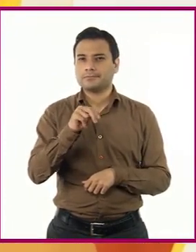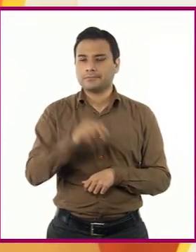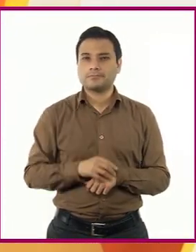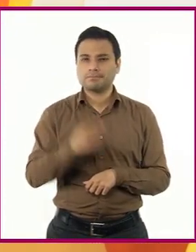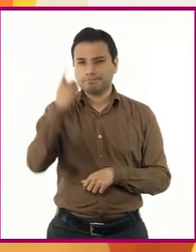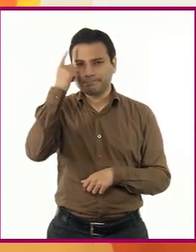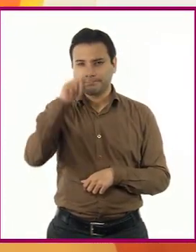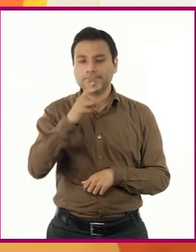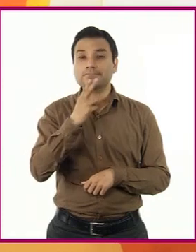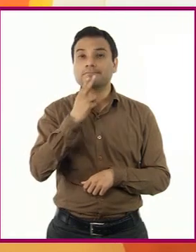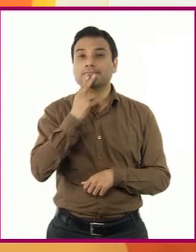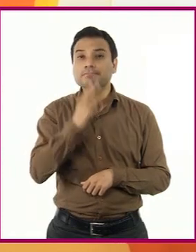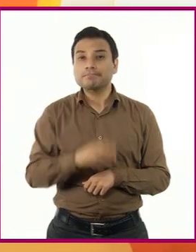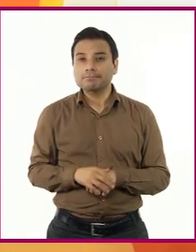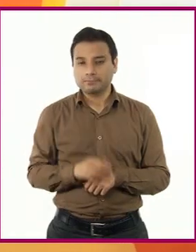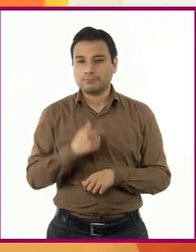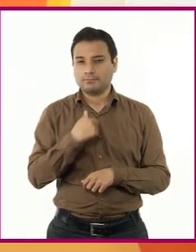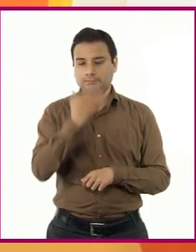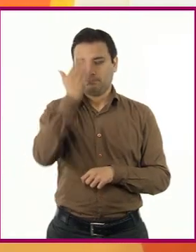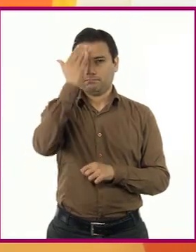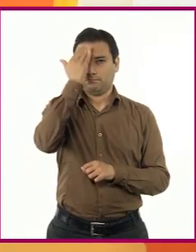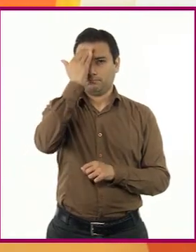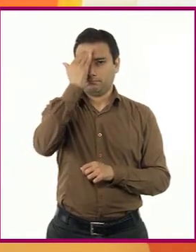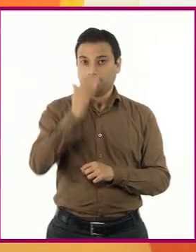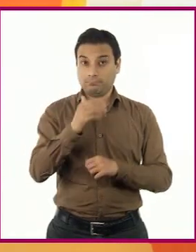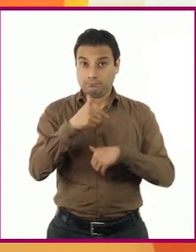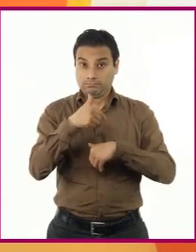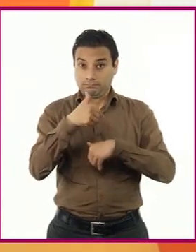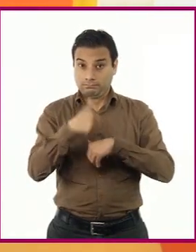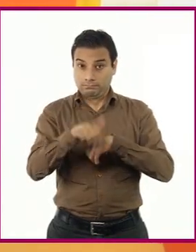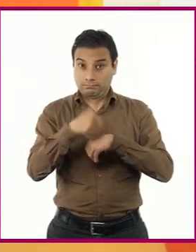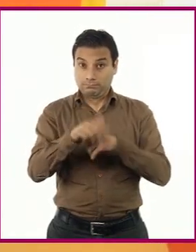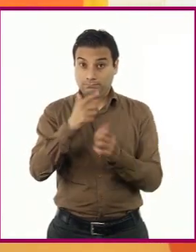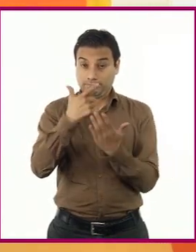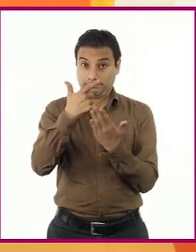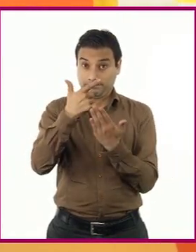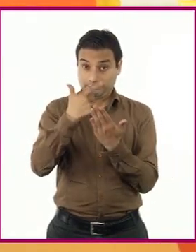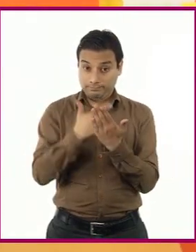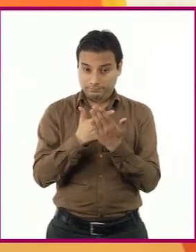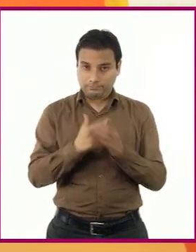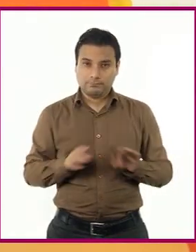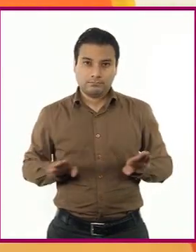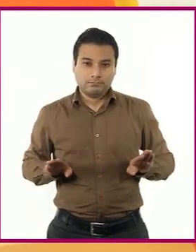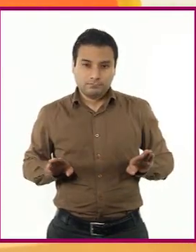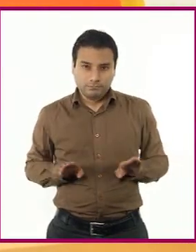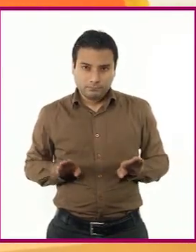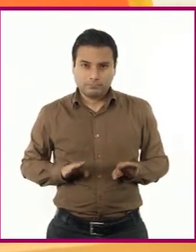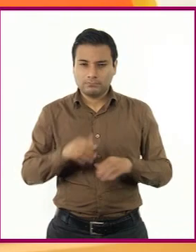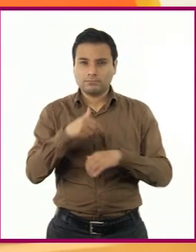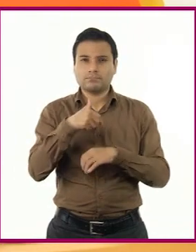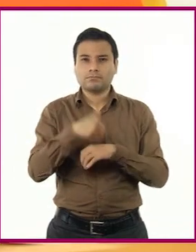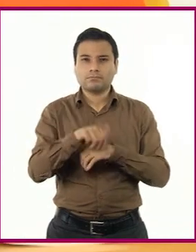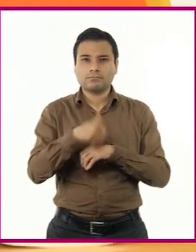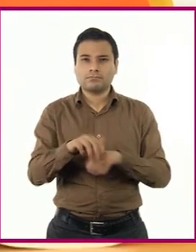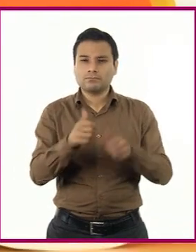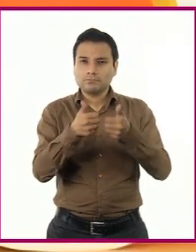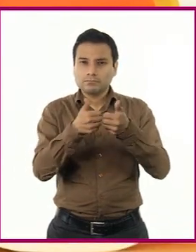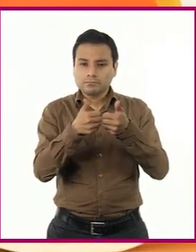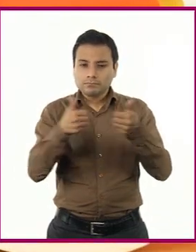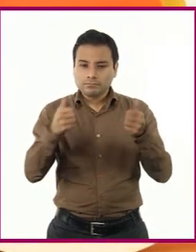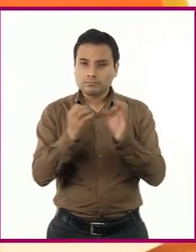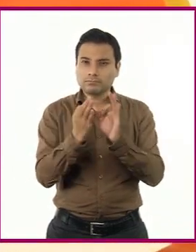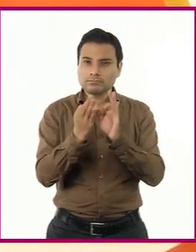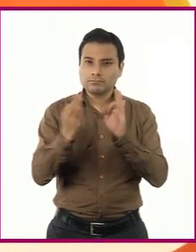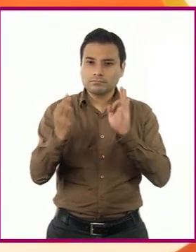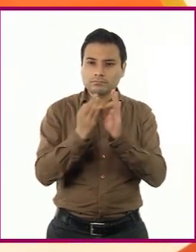permiten conocer otras características sobre un conjunto de datos como lo es la distancia entre los valores o la separación que